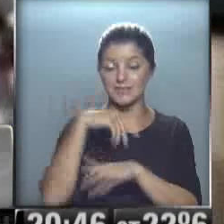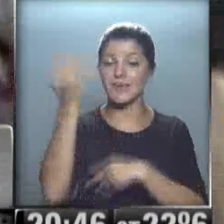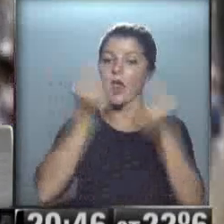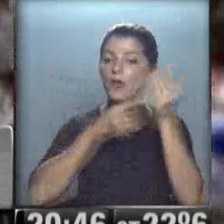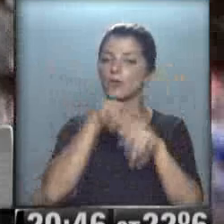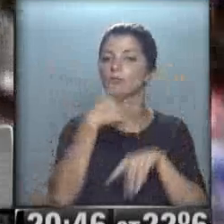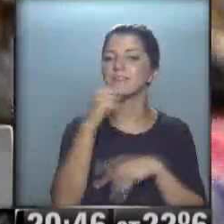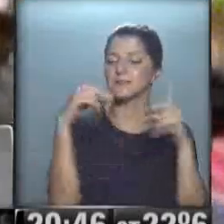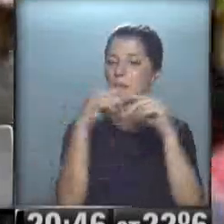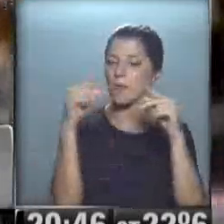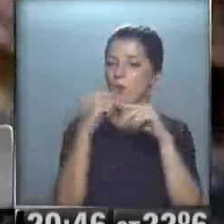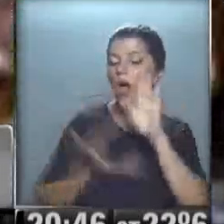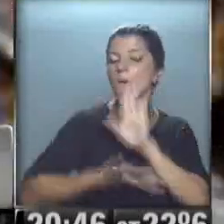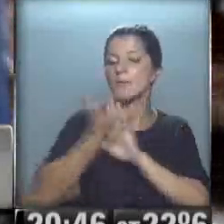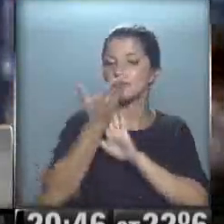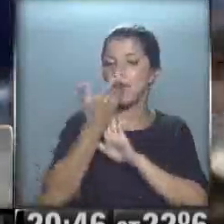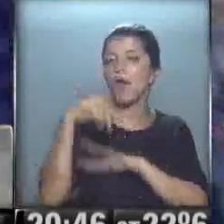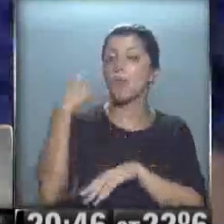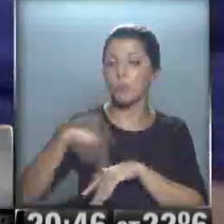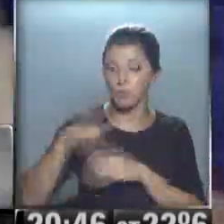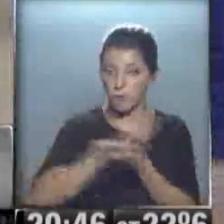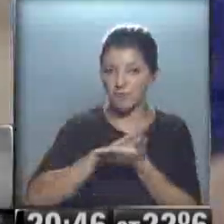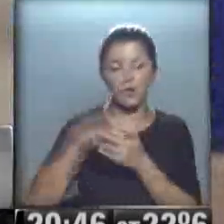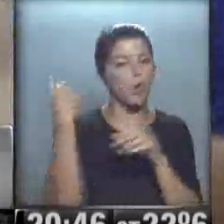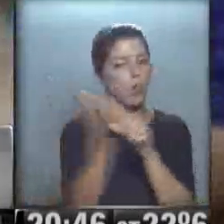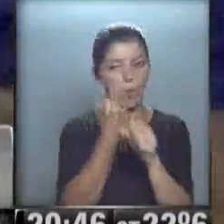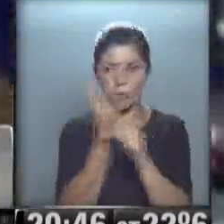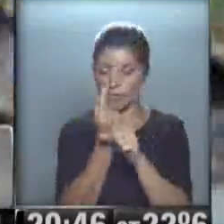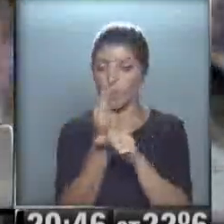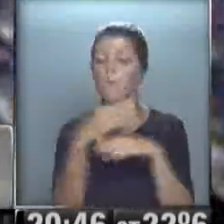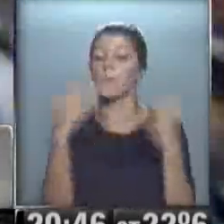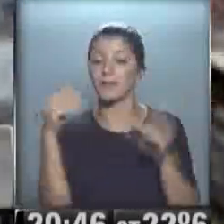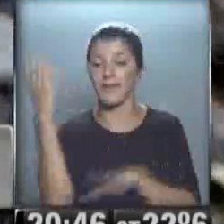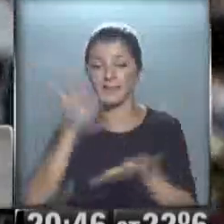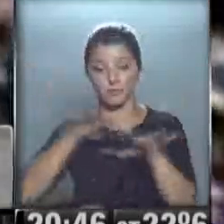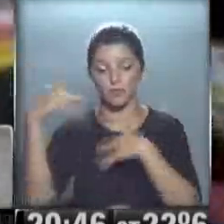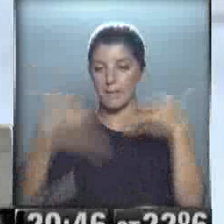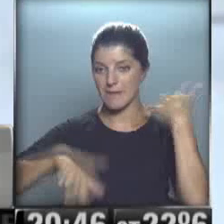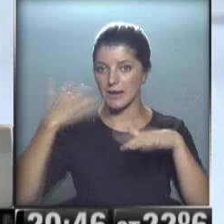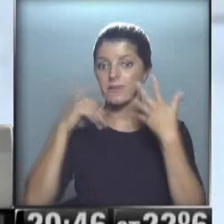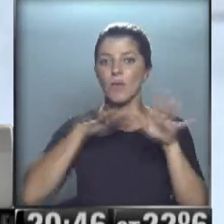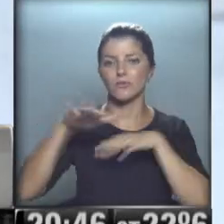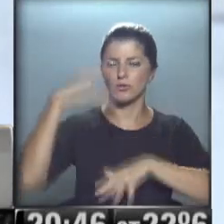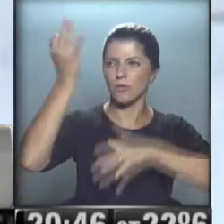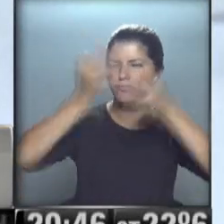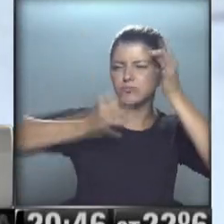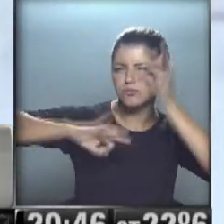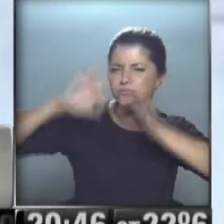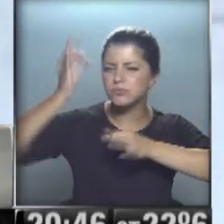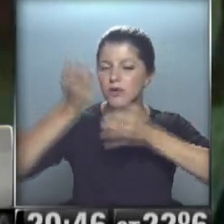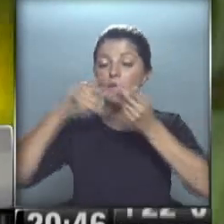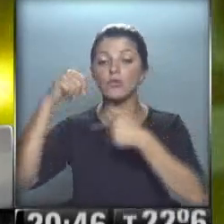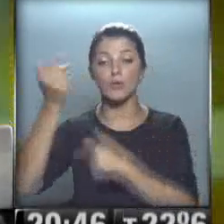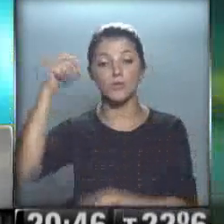en los costos de los artículos de primera necesidad. En respuesta al estado de emergencia por las nevadas, el fiscal